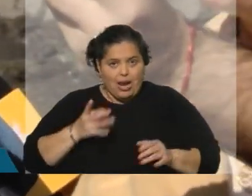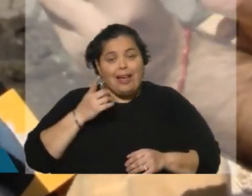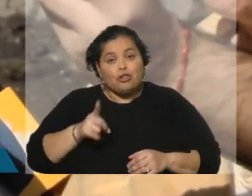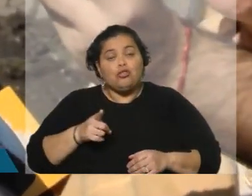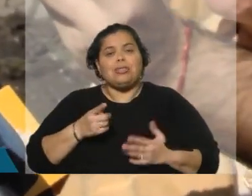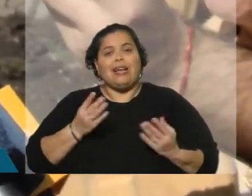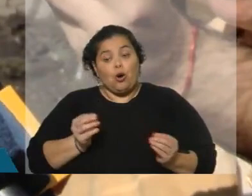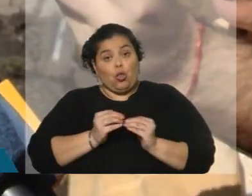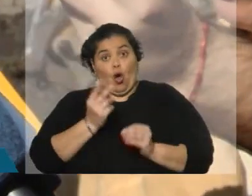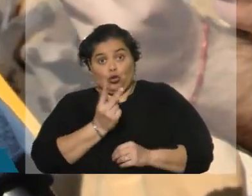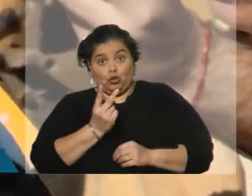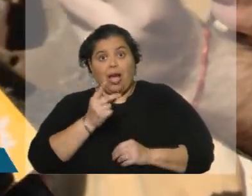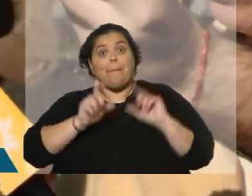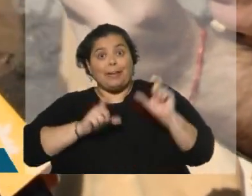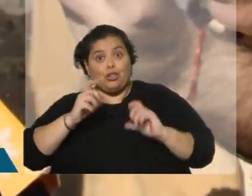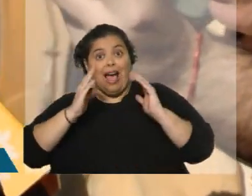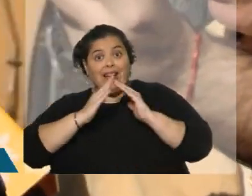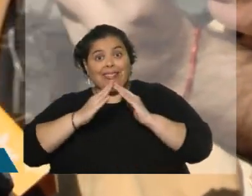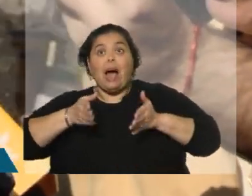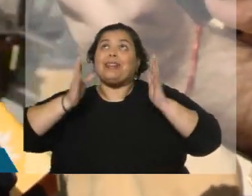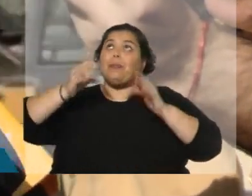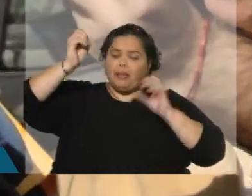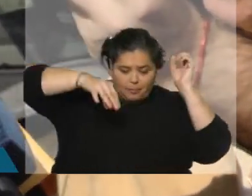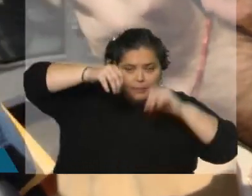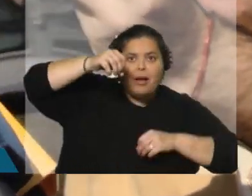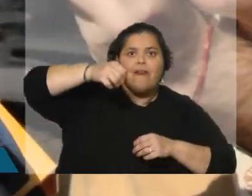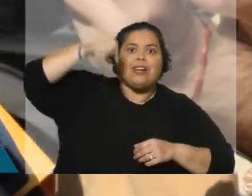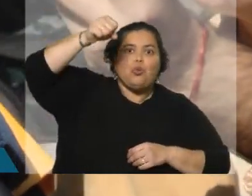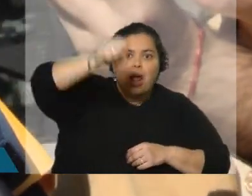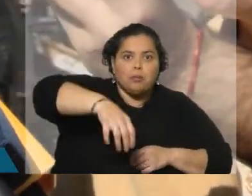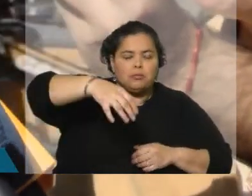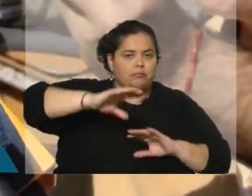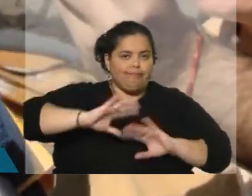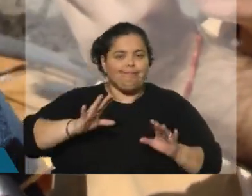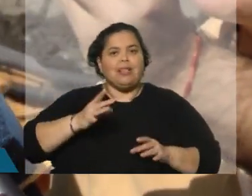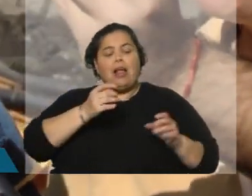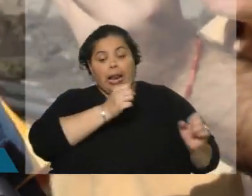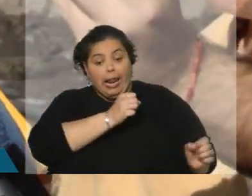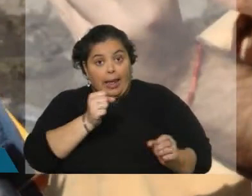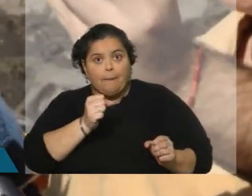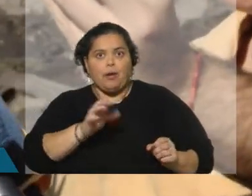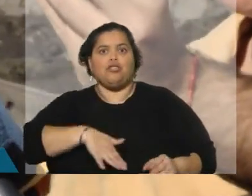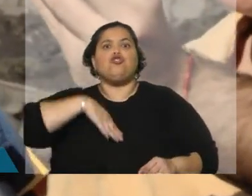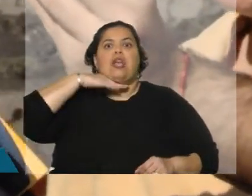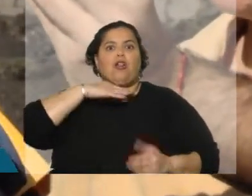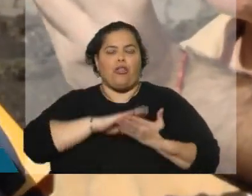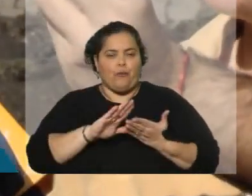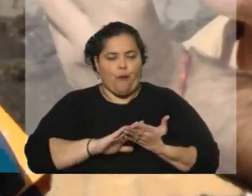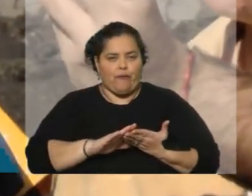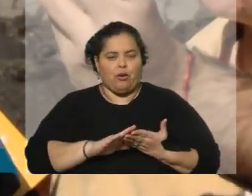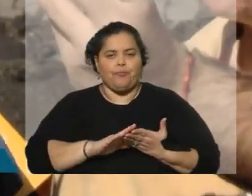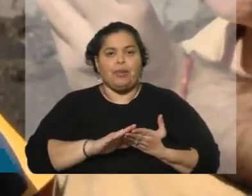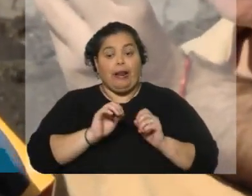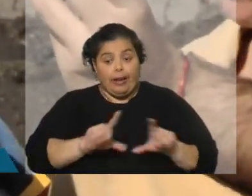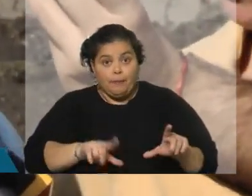la combinación de esos dos factores generaba muchísimos problemas de limpieza. Pasaban los barrenderos, limpiaban, pero al rato estaba el sucio de vuelta. Al retirar